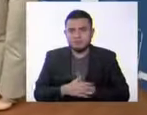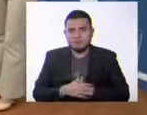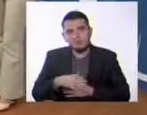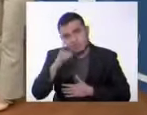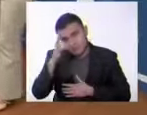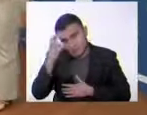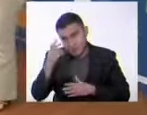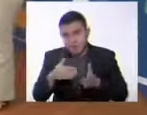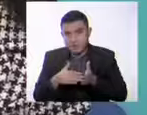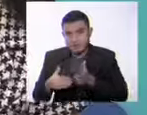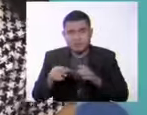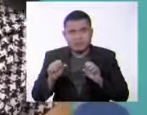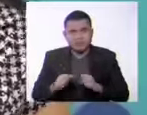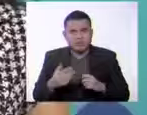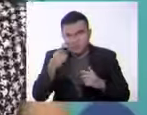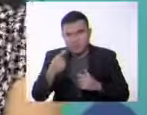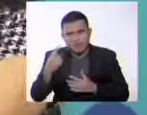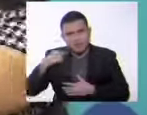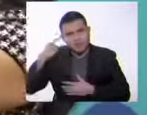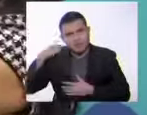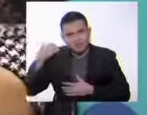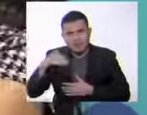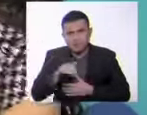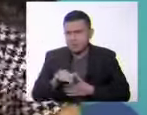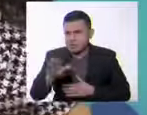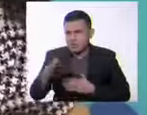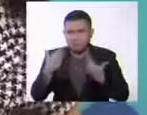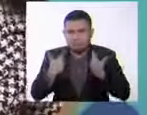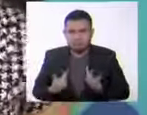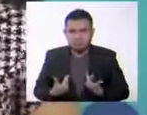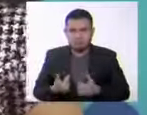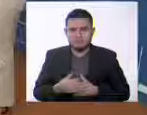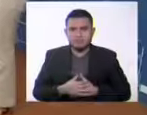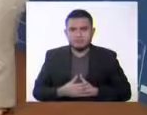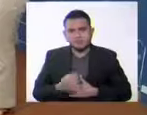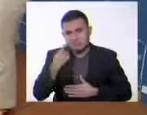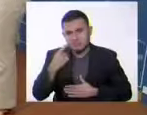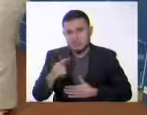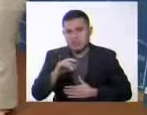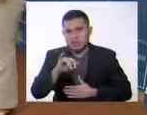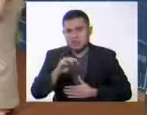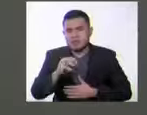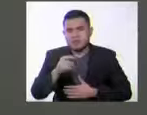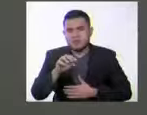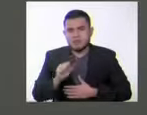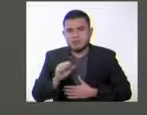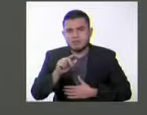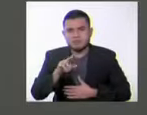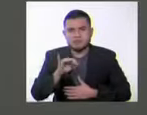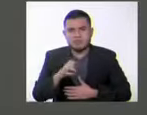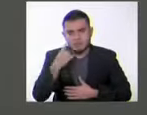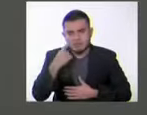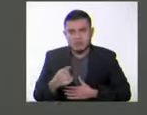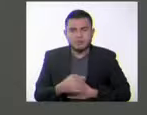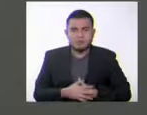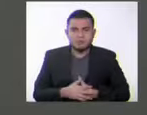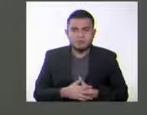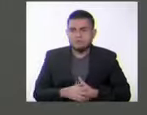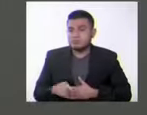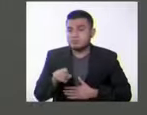principio, y lo pueden ver los niños y las niñas en su propio cuerpo. Por ejemplo, tenemos allá la imagen, Luis. Vemos cómo ellos